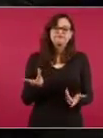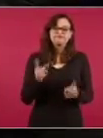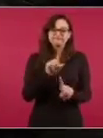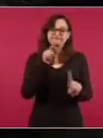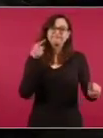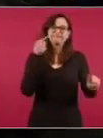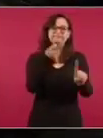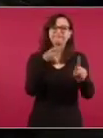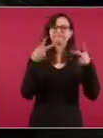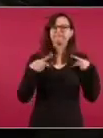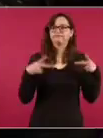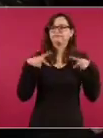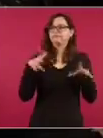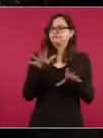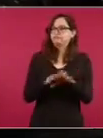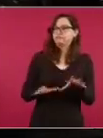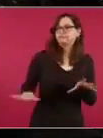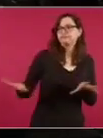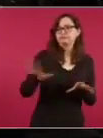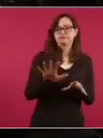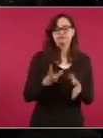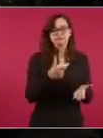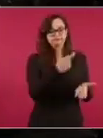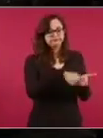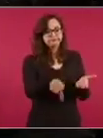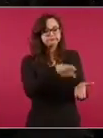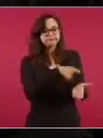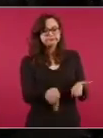el consumo de